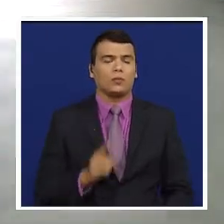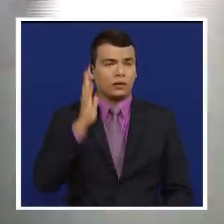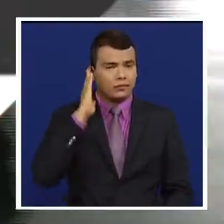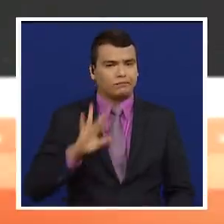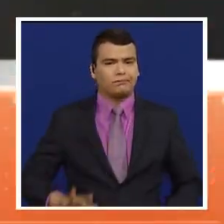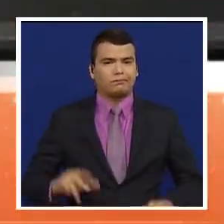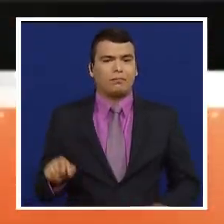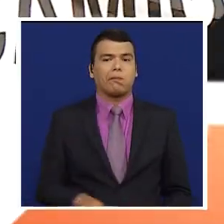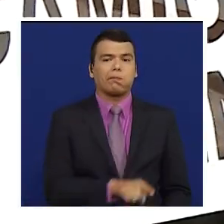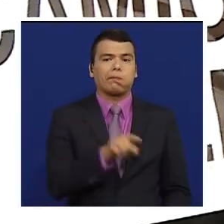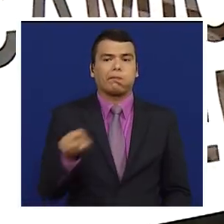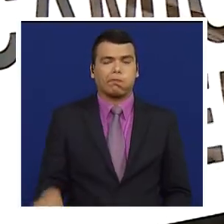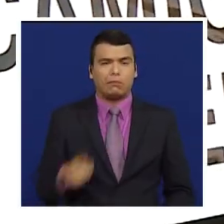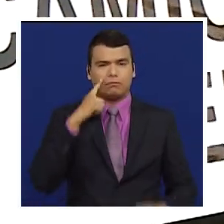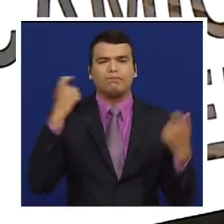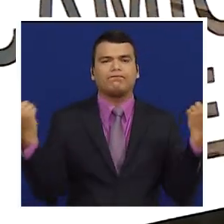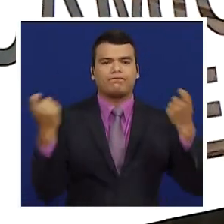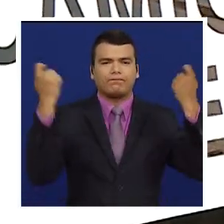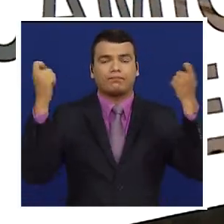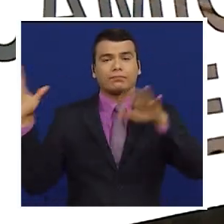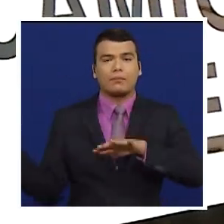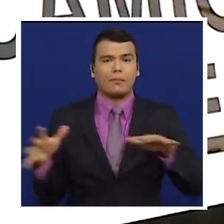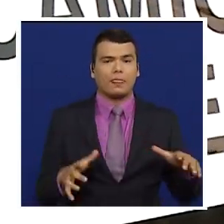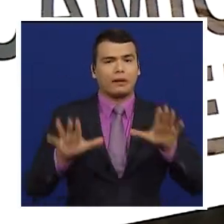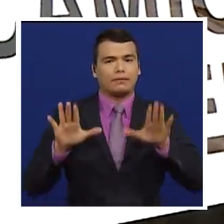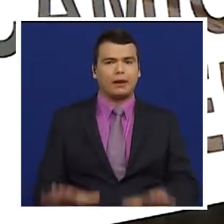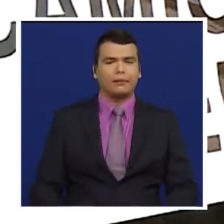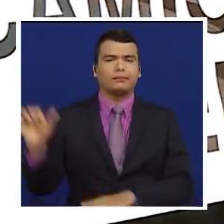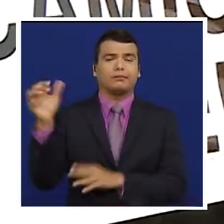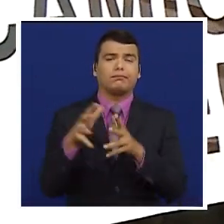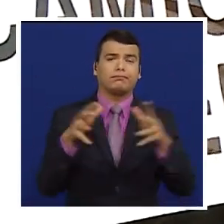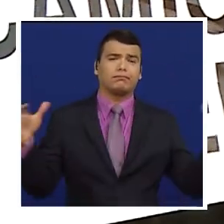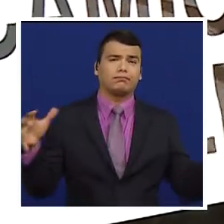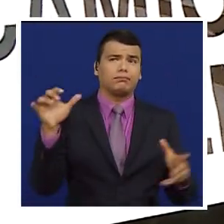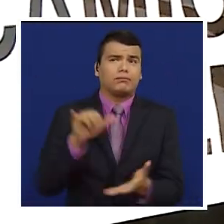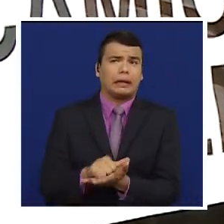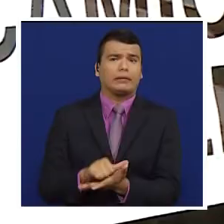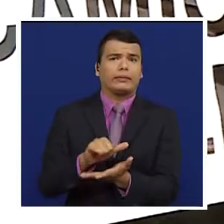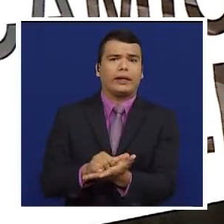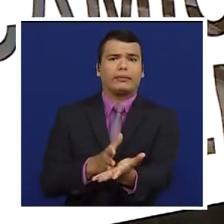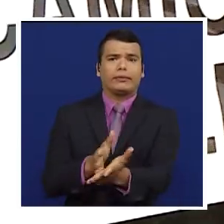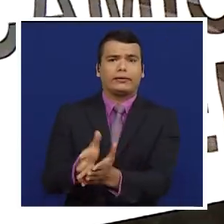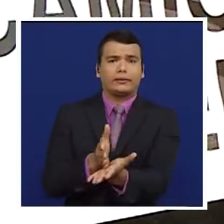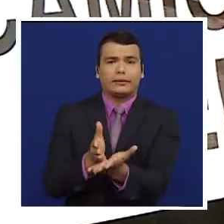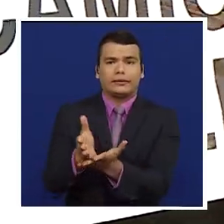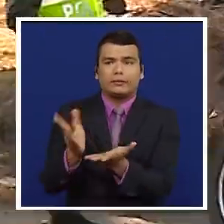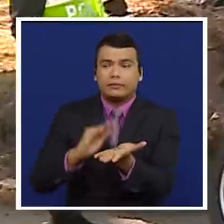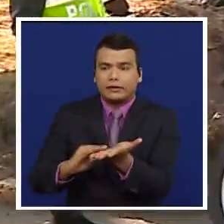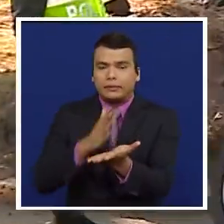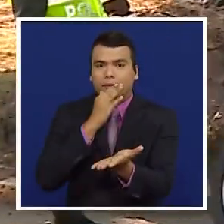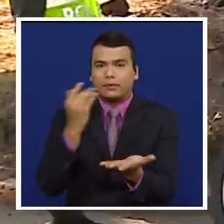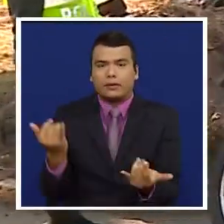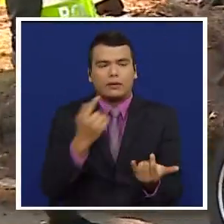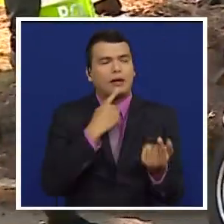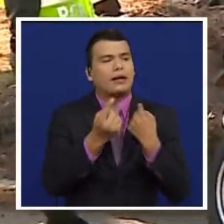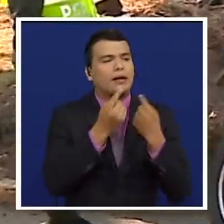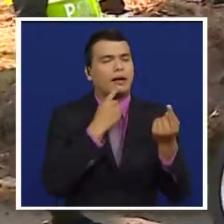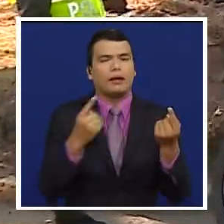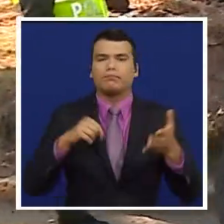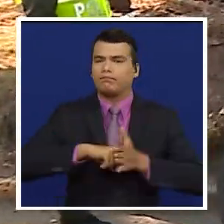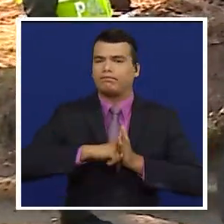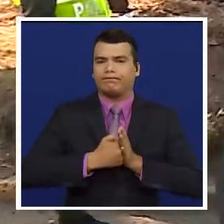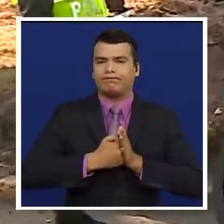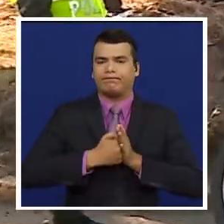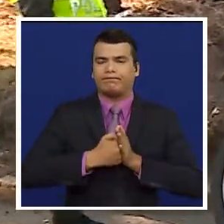celulares. El paro camionero, una historia sin fin. Nuevamente las negociaciones fueron